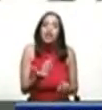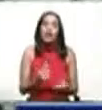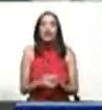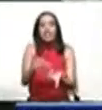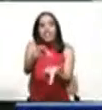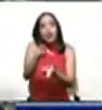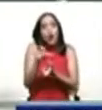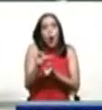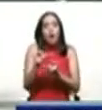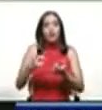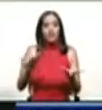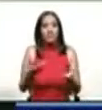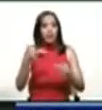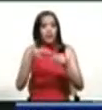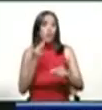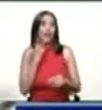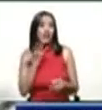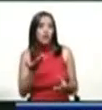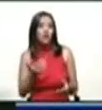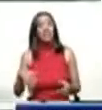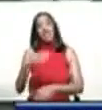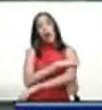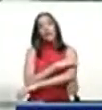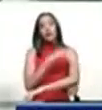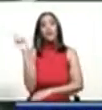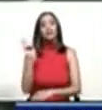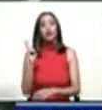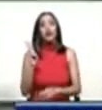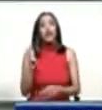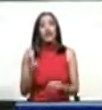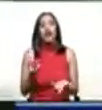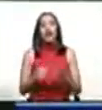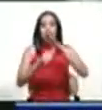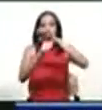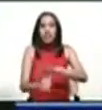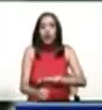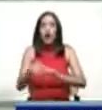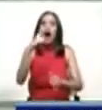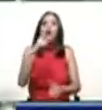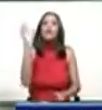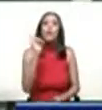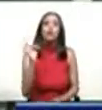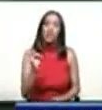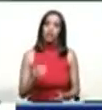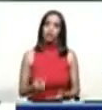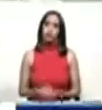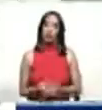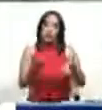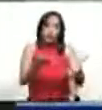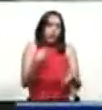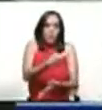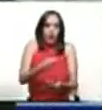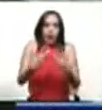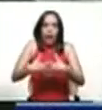regalía petrolera, por ejemplo, que la derecha venezolana entregó a 1%. Eso era lo que pagaban las